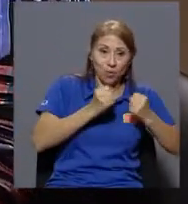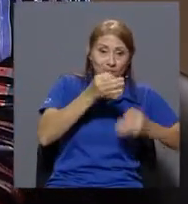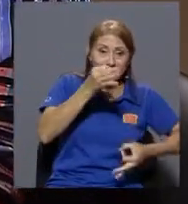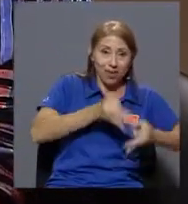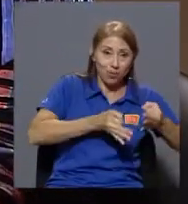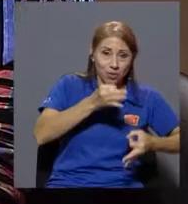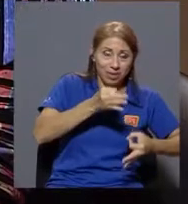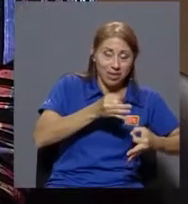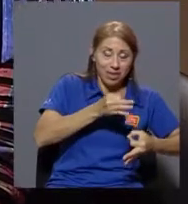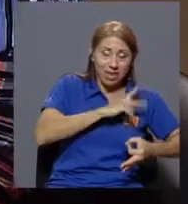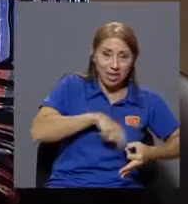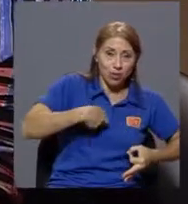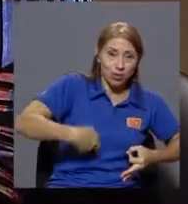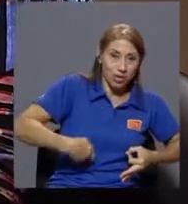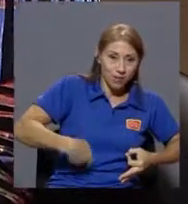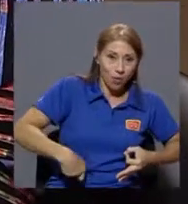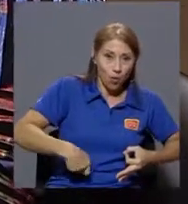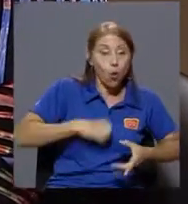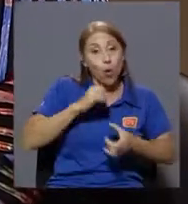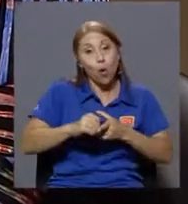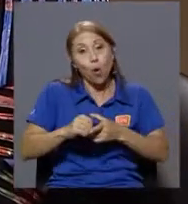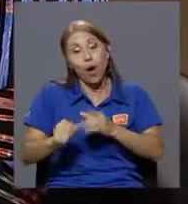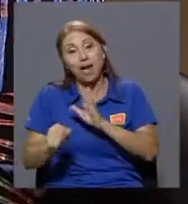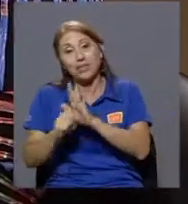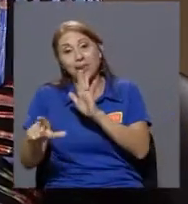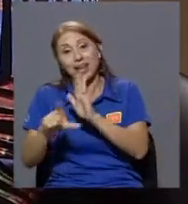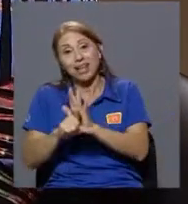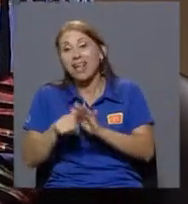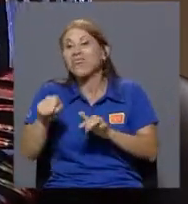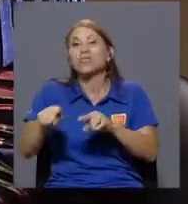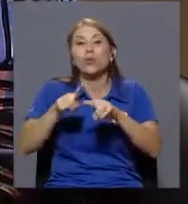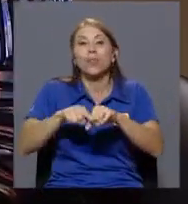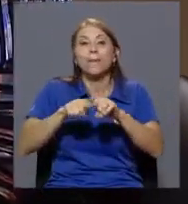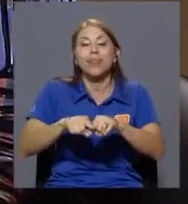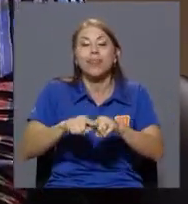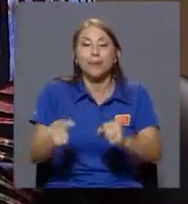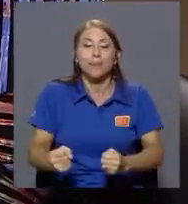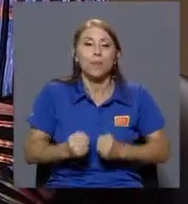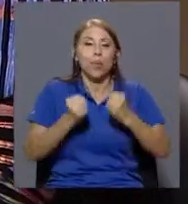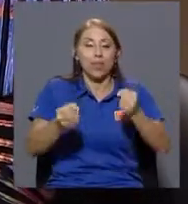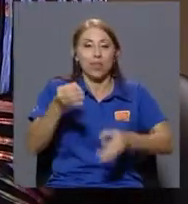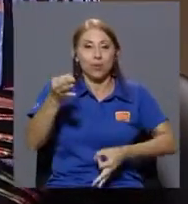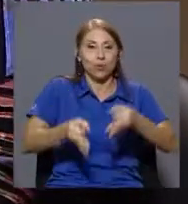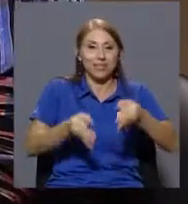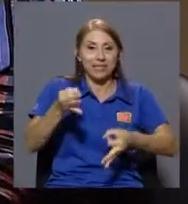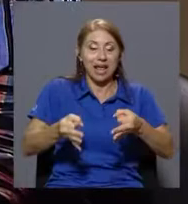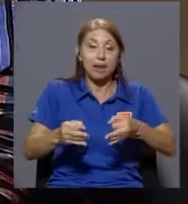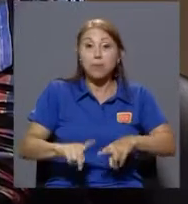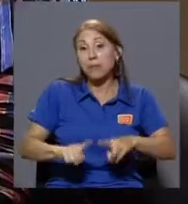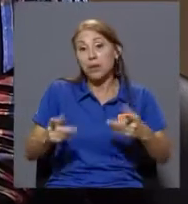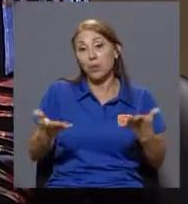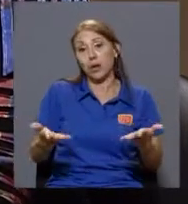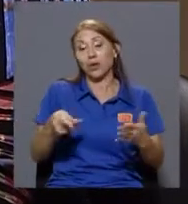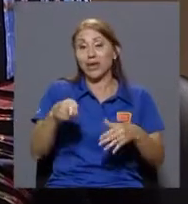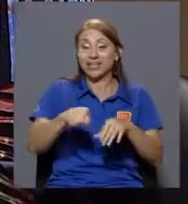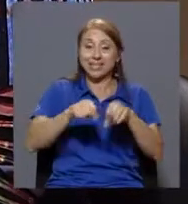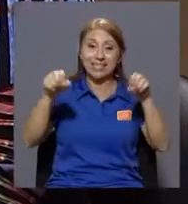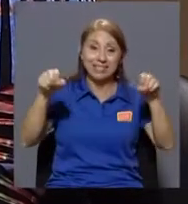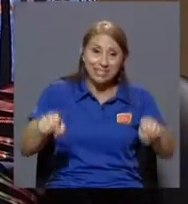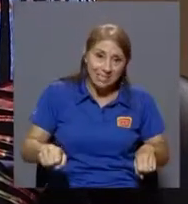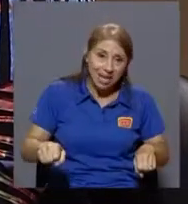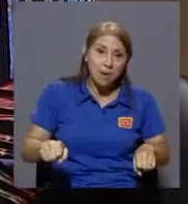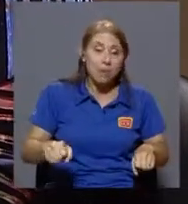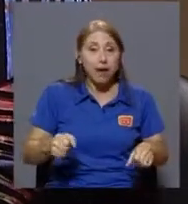Poder Judicial. Bueno, pero ese es el esquema de pesos y contrapesos que este país ha